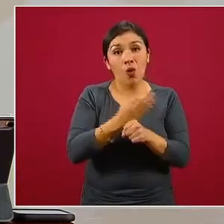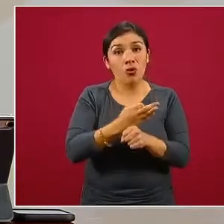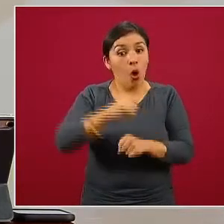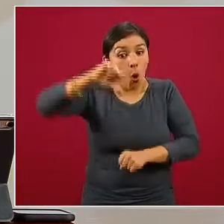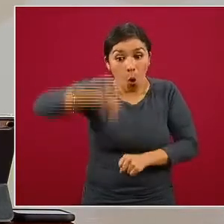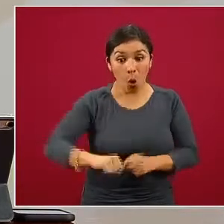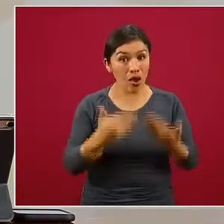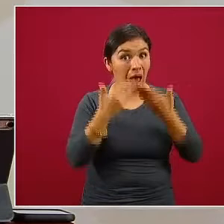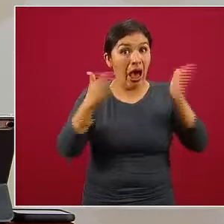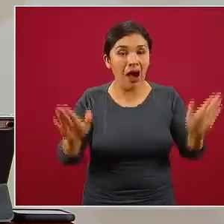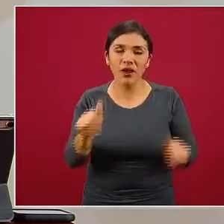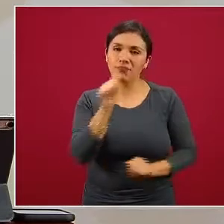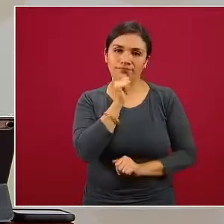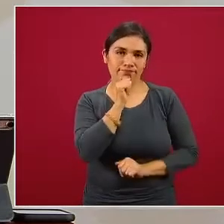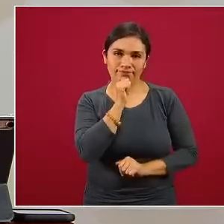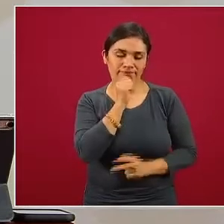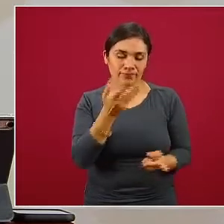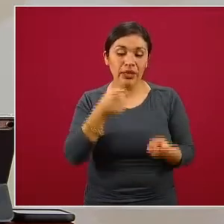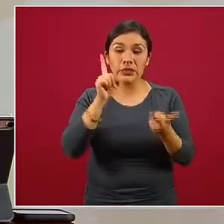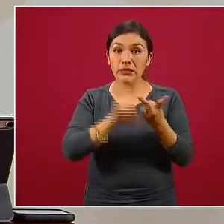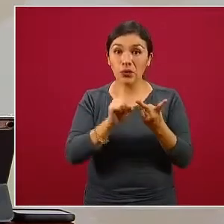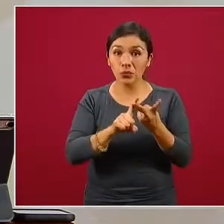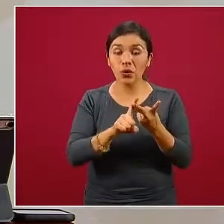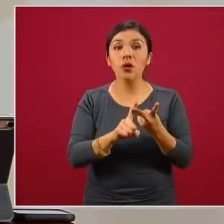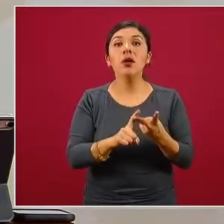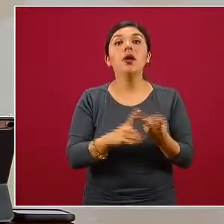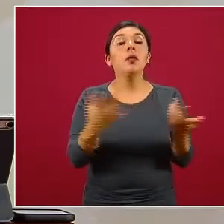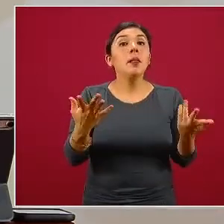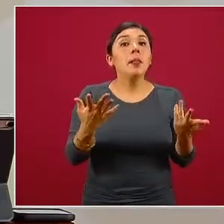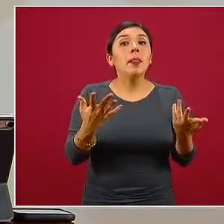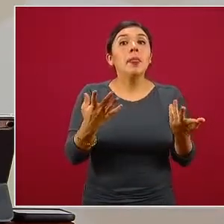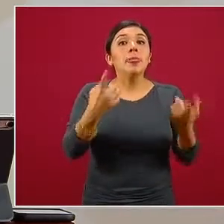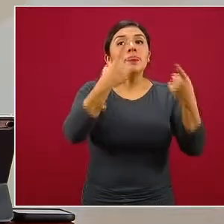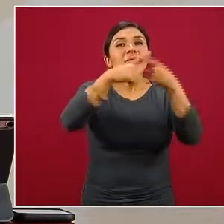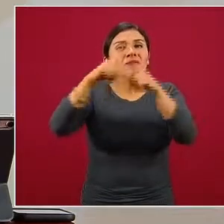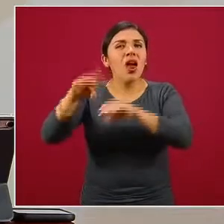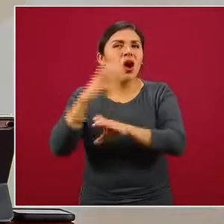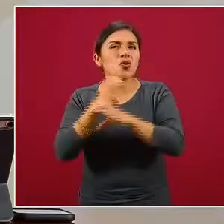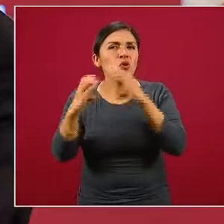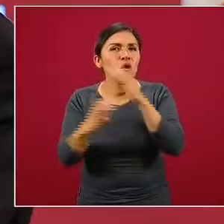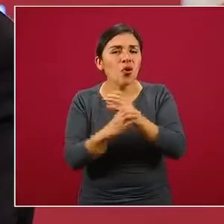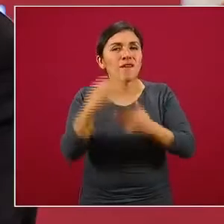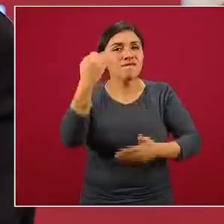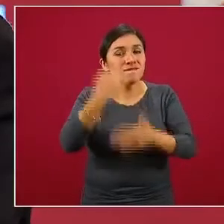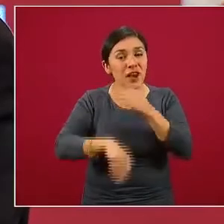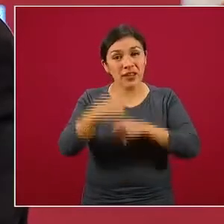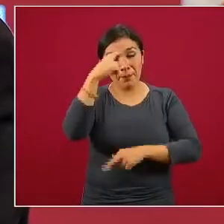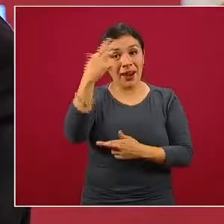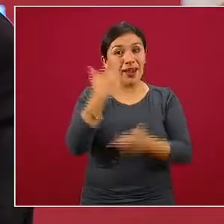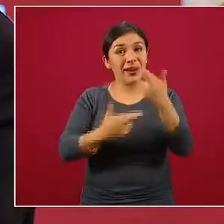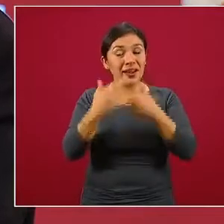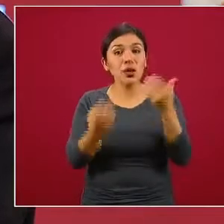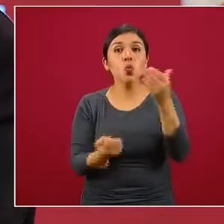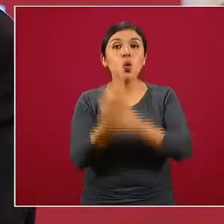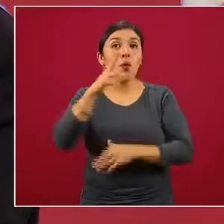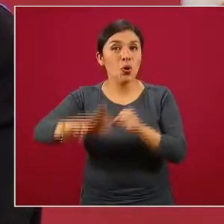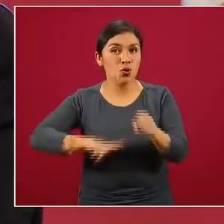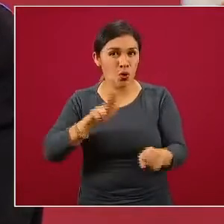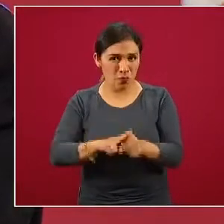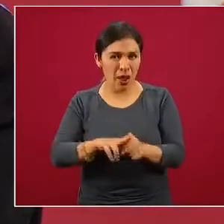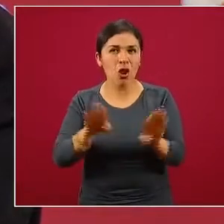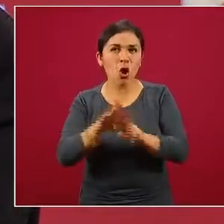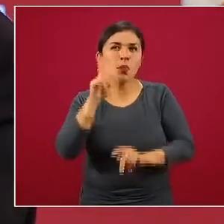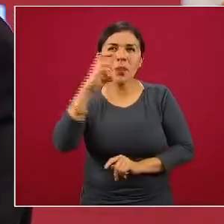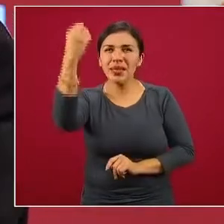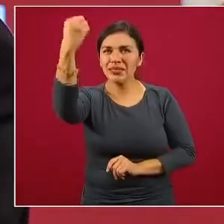hoy. Segundo, de los distintos elementos por regresar a la nueva normalidad, como lo vieron en el